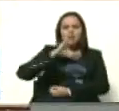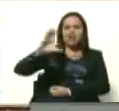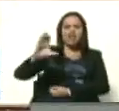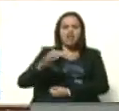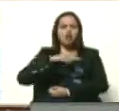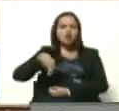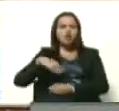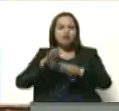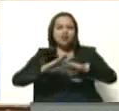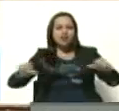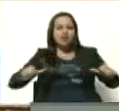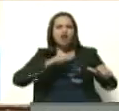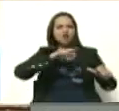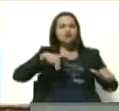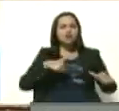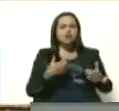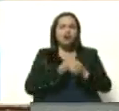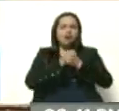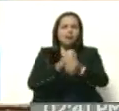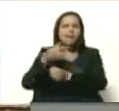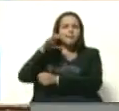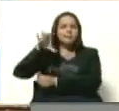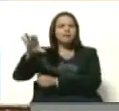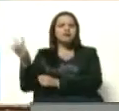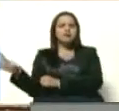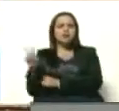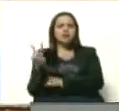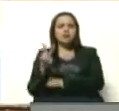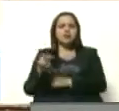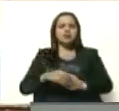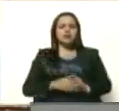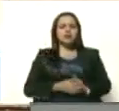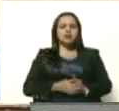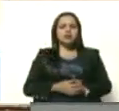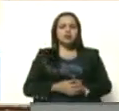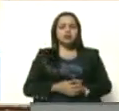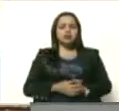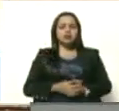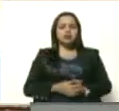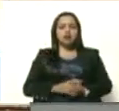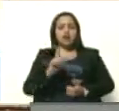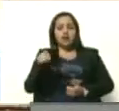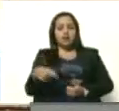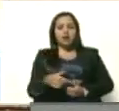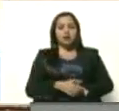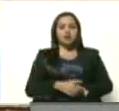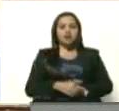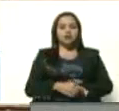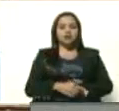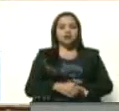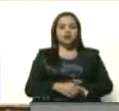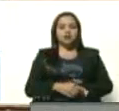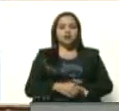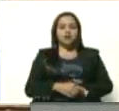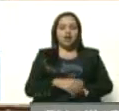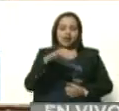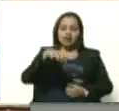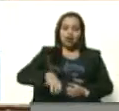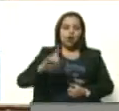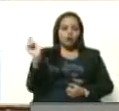nuestro territorio, a nuestro terruño, a nuestra patria venezolana y a nuestra patria chica, en este caso la patria chica del Estado